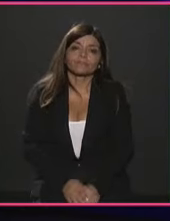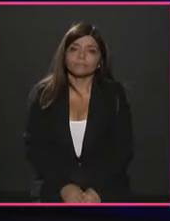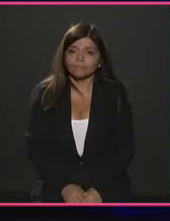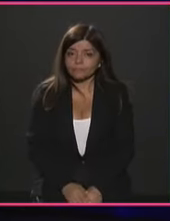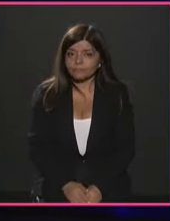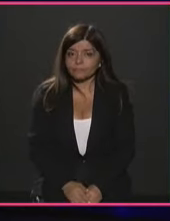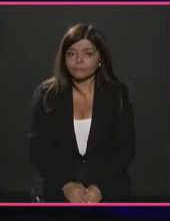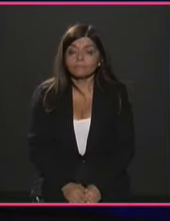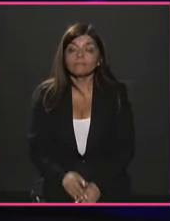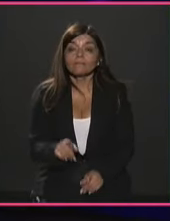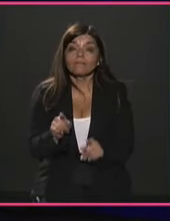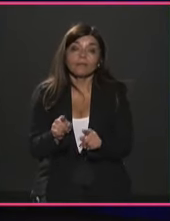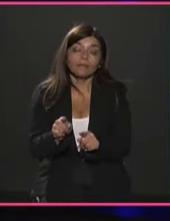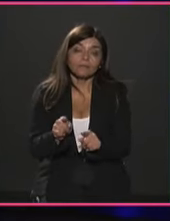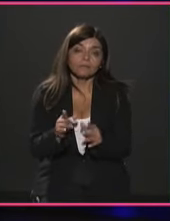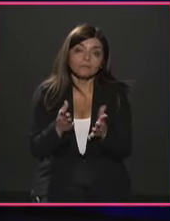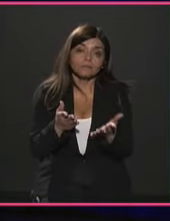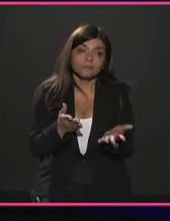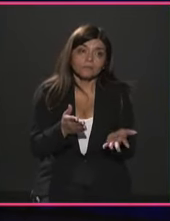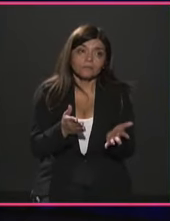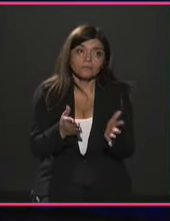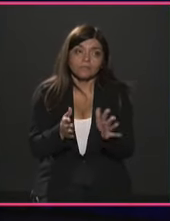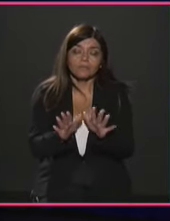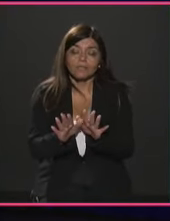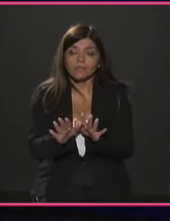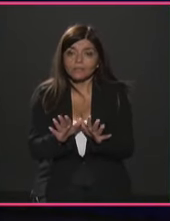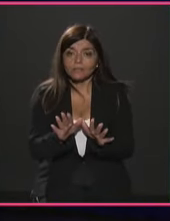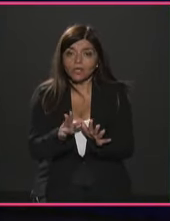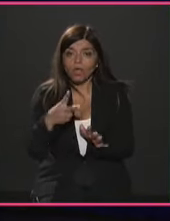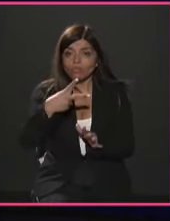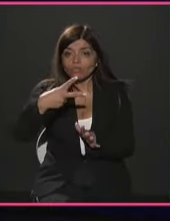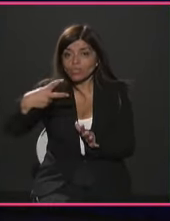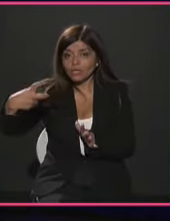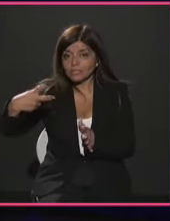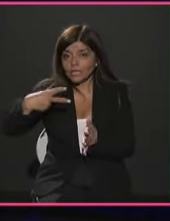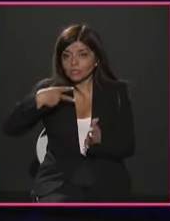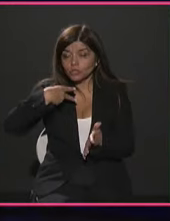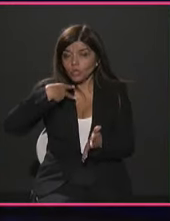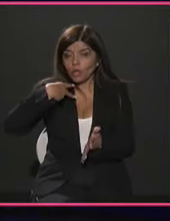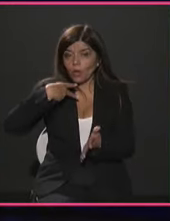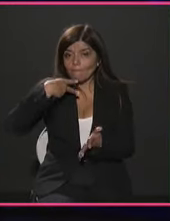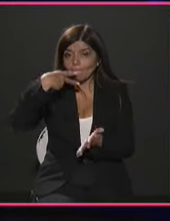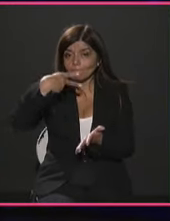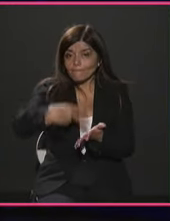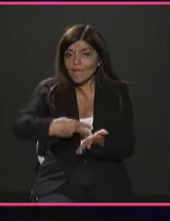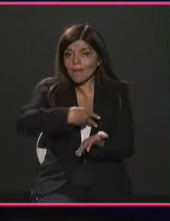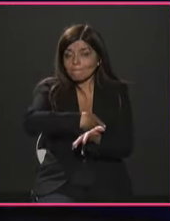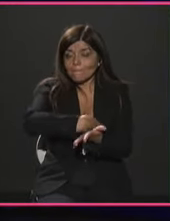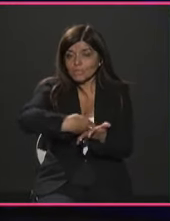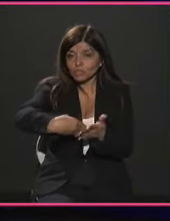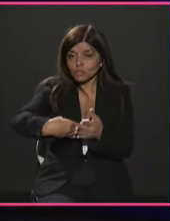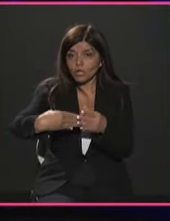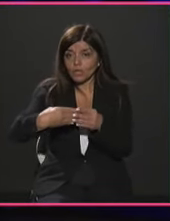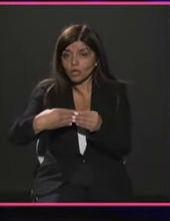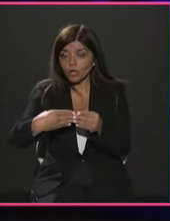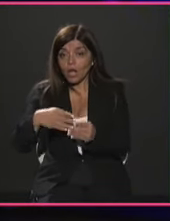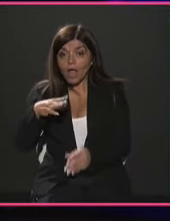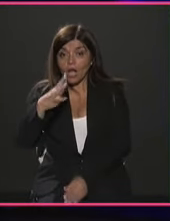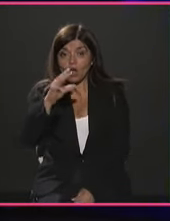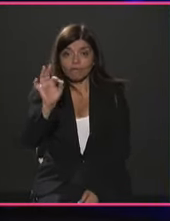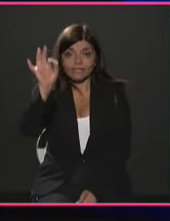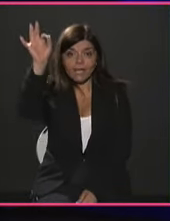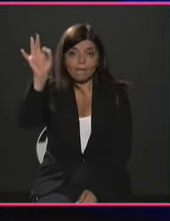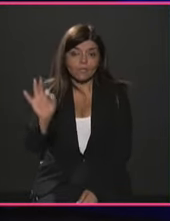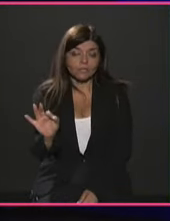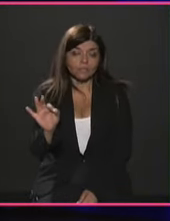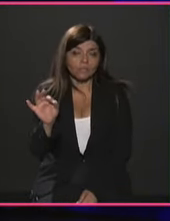probable eso sería 200,000 millones de dólares en Estados Unidos por ejemplo incluso ahí el 90 por de las